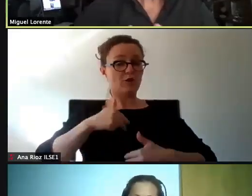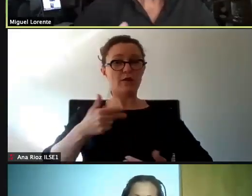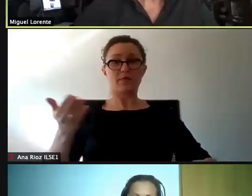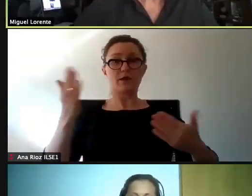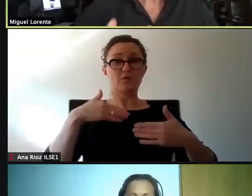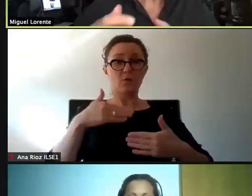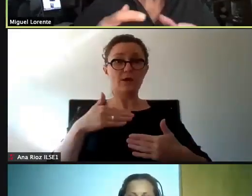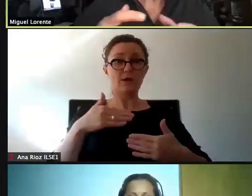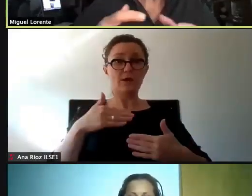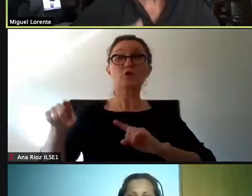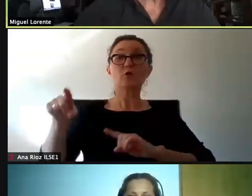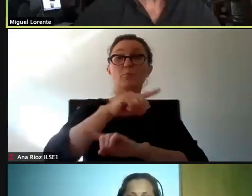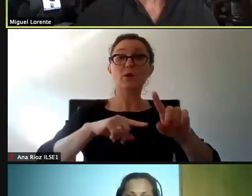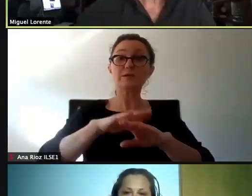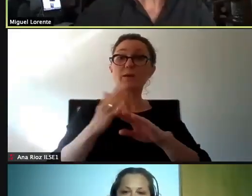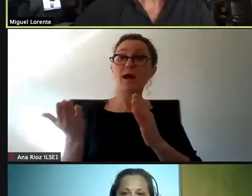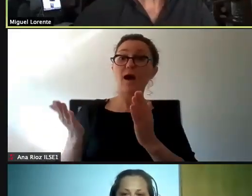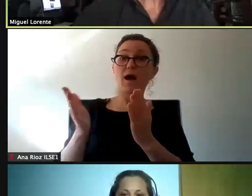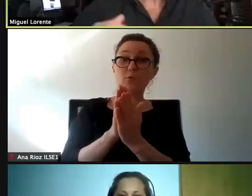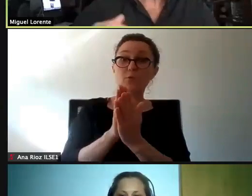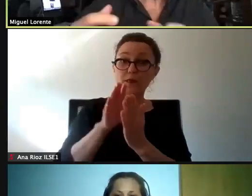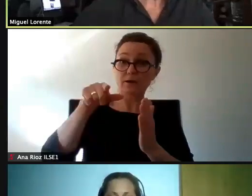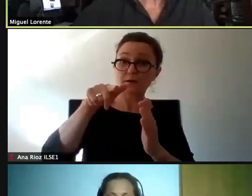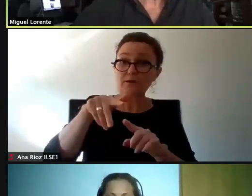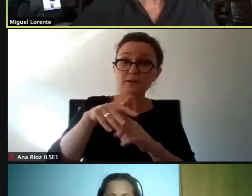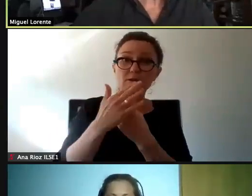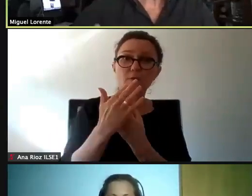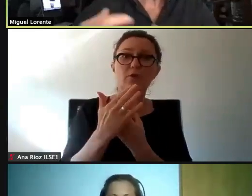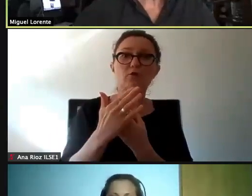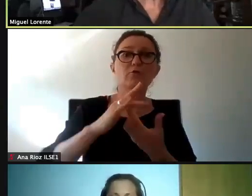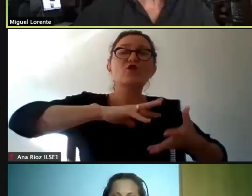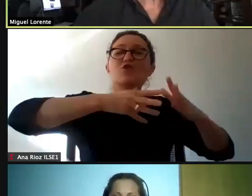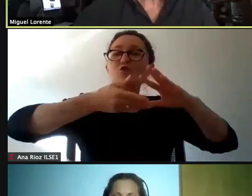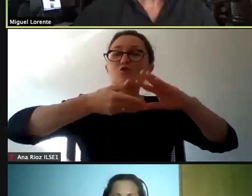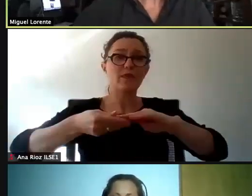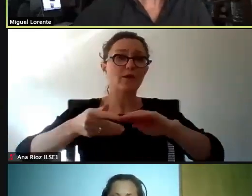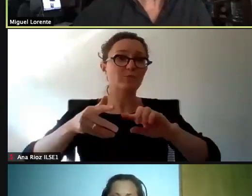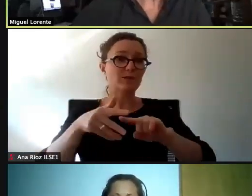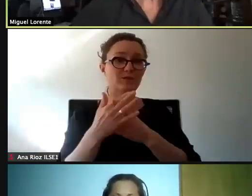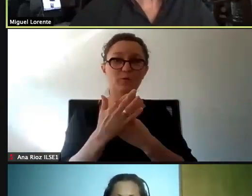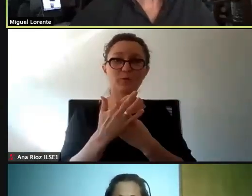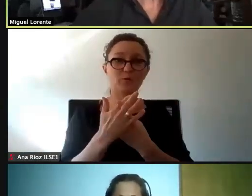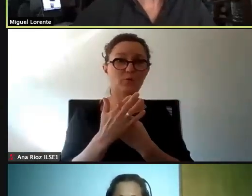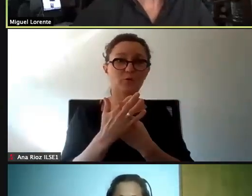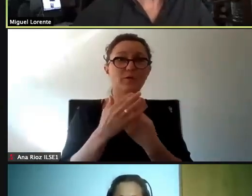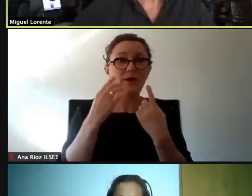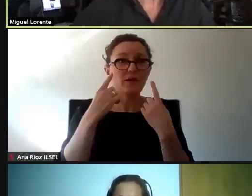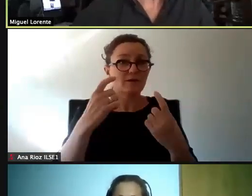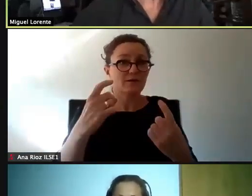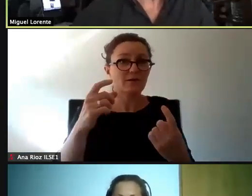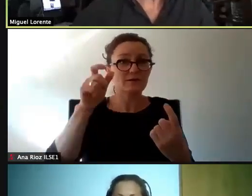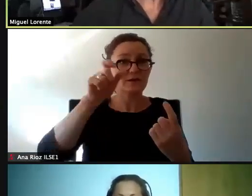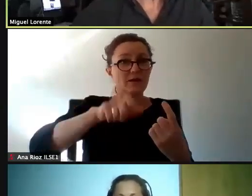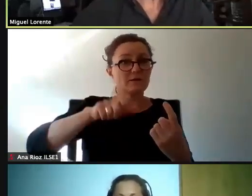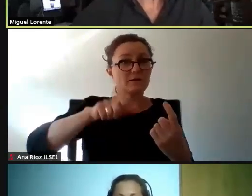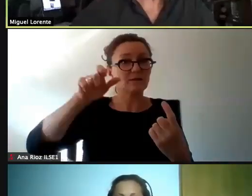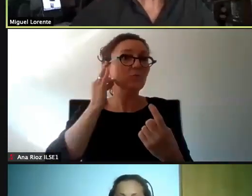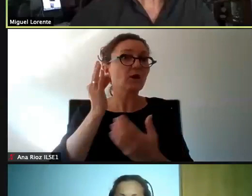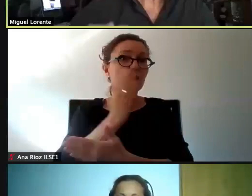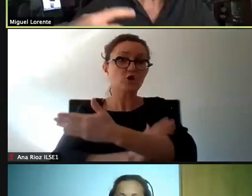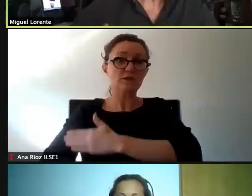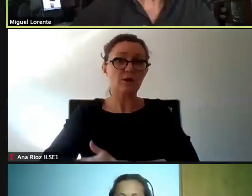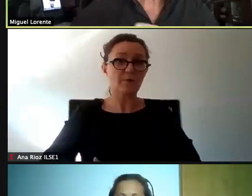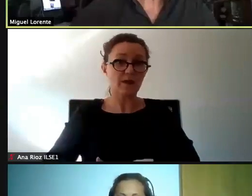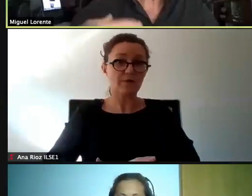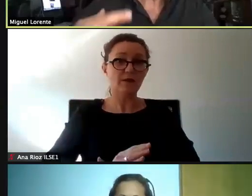situación no se adecúan a las circunstancias y a las necesidades de las mujeres con discapacidad. Por lo